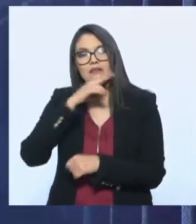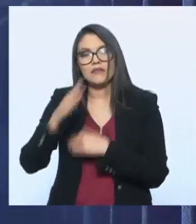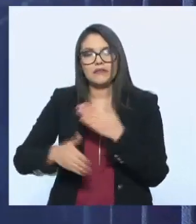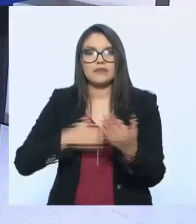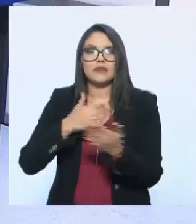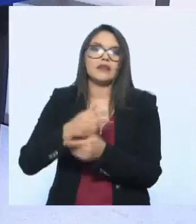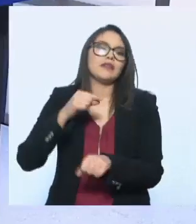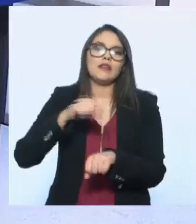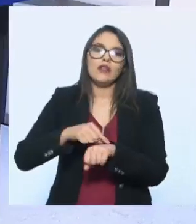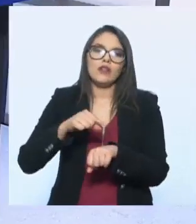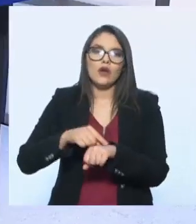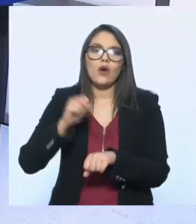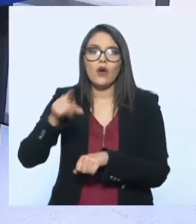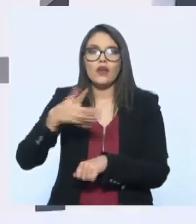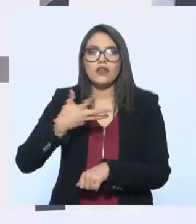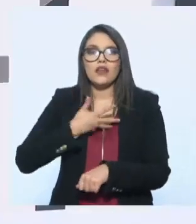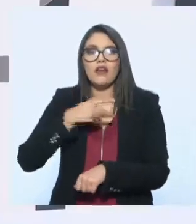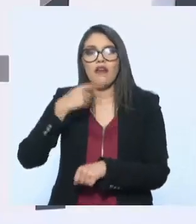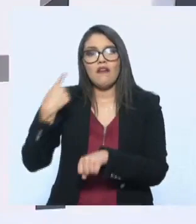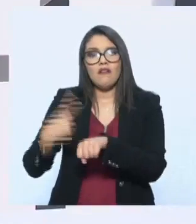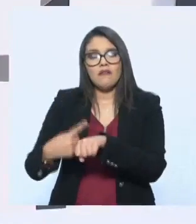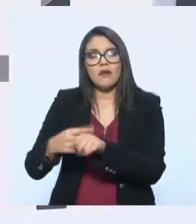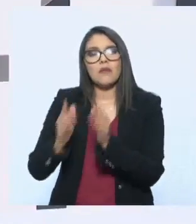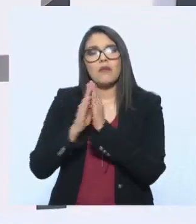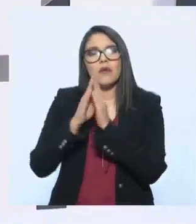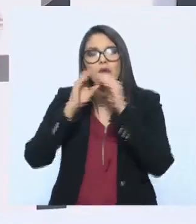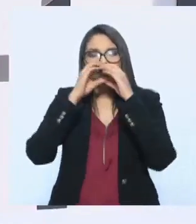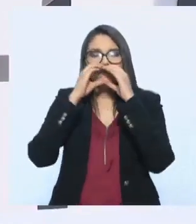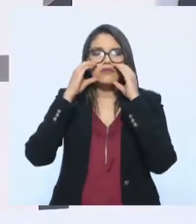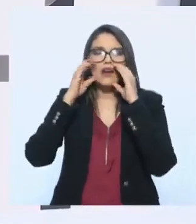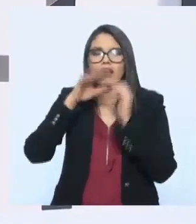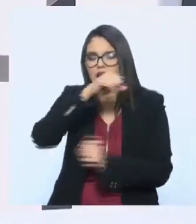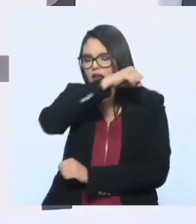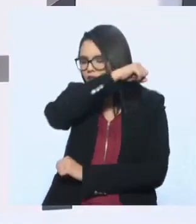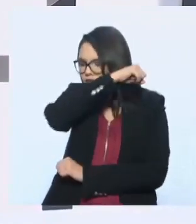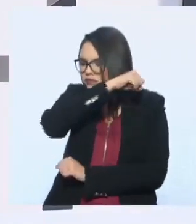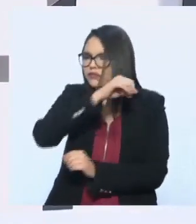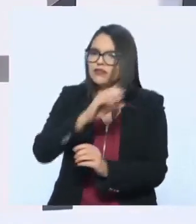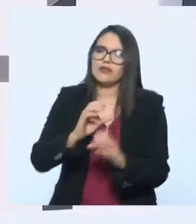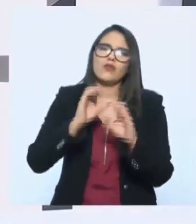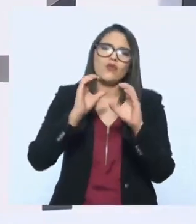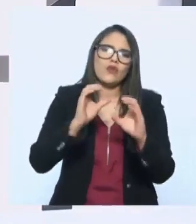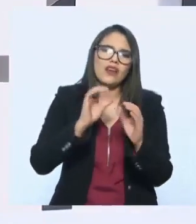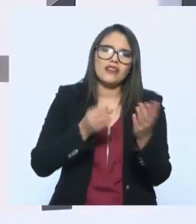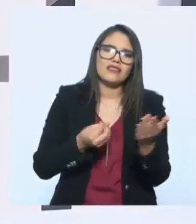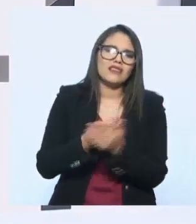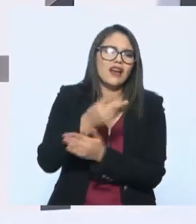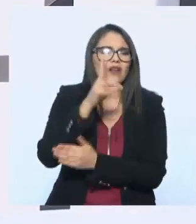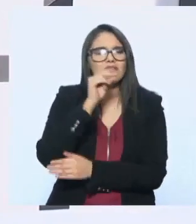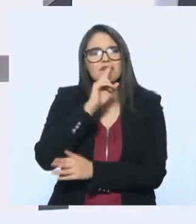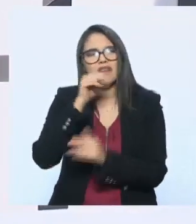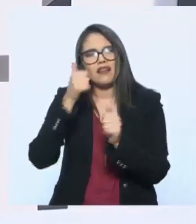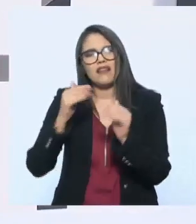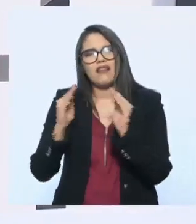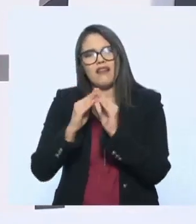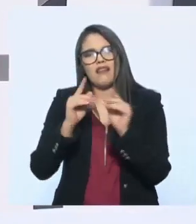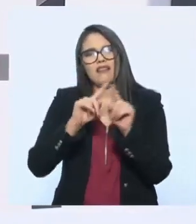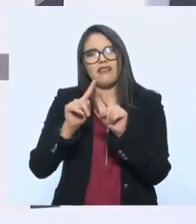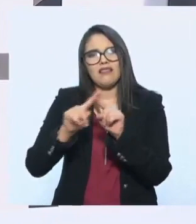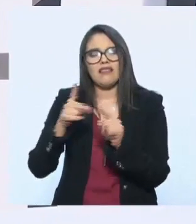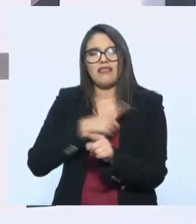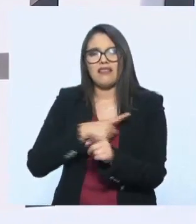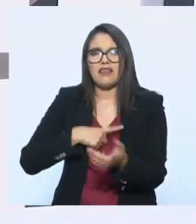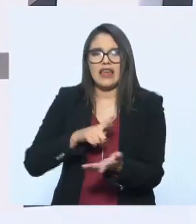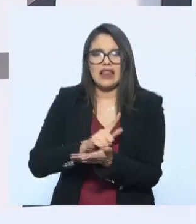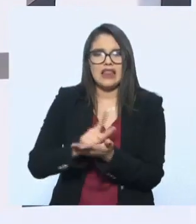uno enfermo, cubrirse la boca para no estornudar pues en lugares públicos, evitar salir. Sí, todo eso, sobre todo la limpieza